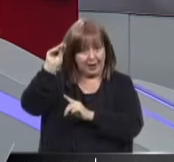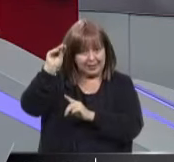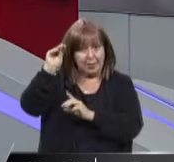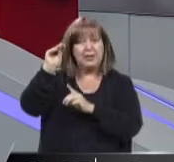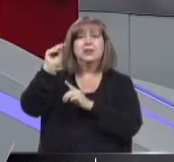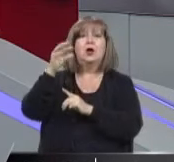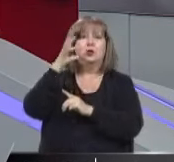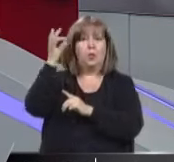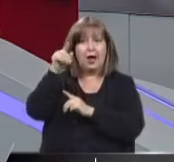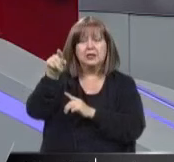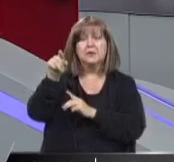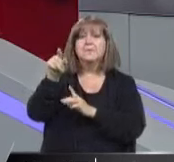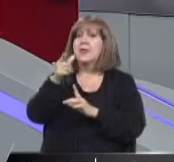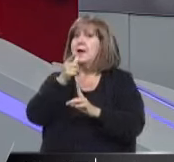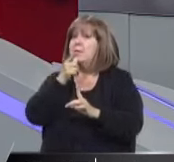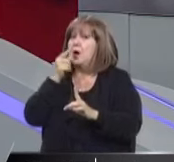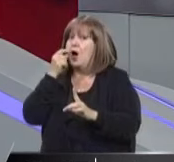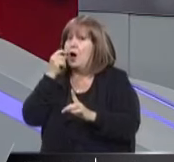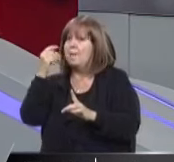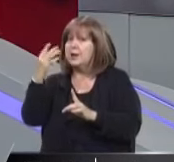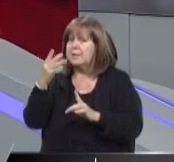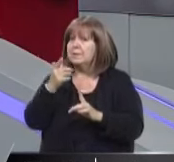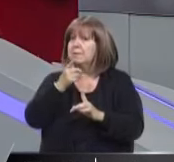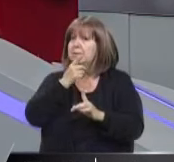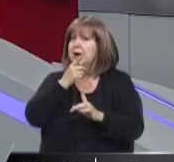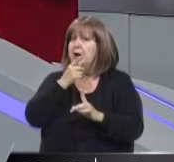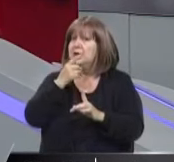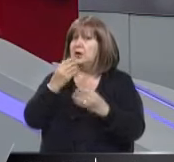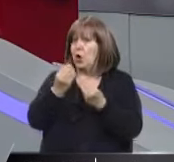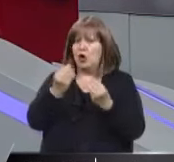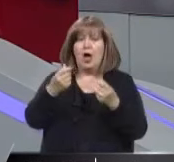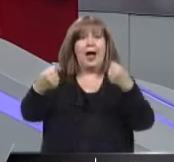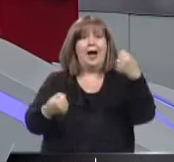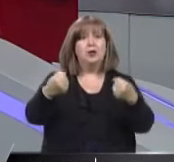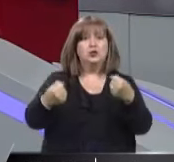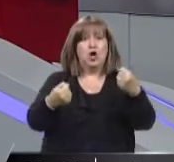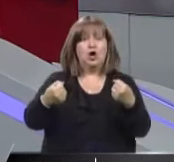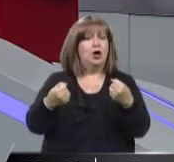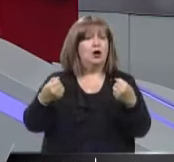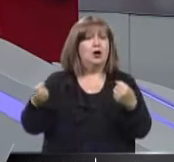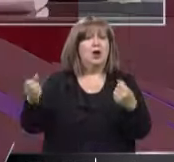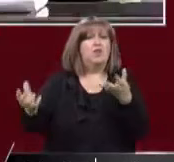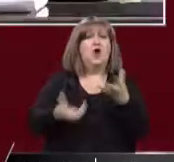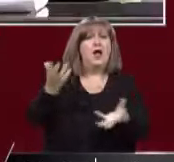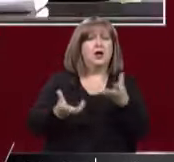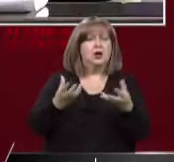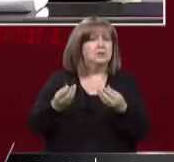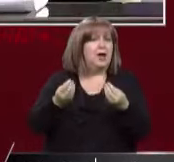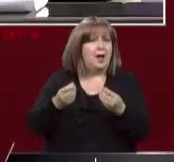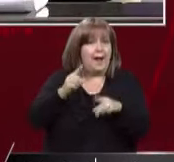vivió allí un hombre que al parecer enciende o mejor dicho incendia su auto Sofía es así como lo estaban contando